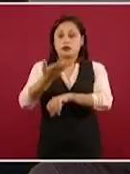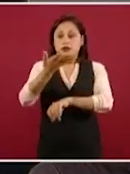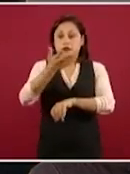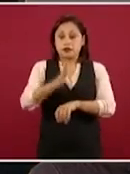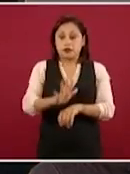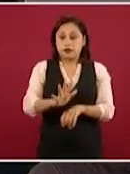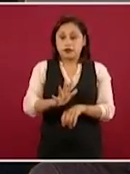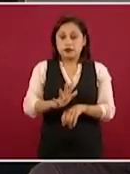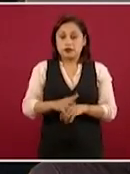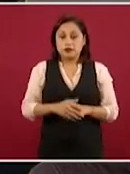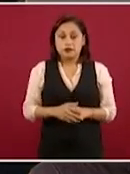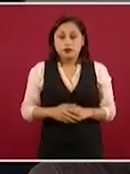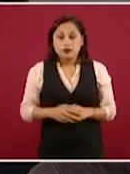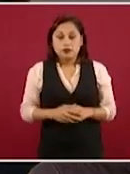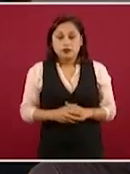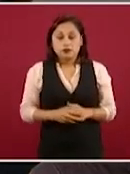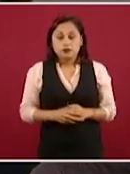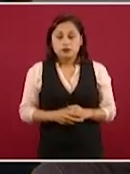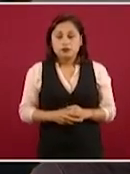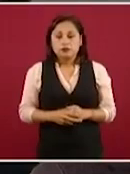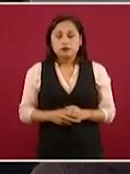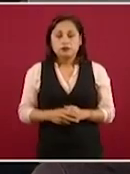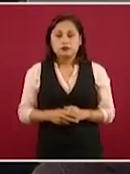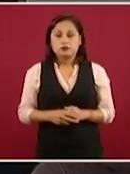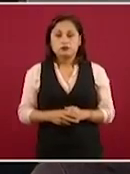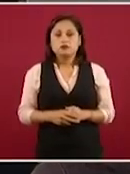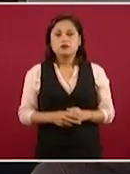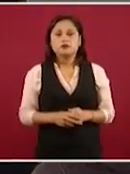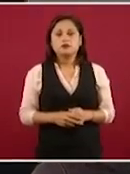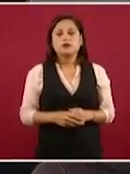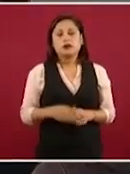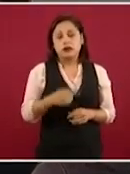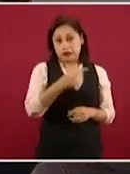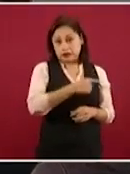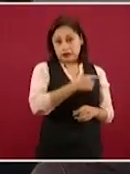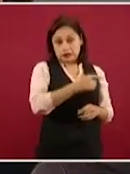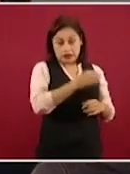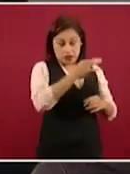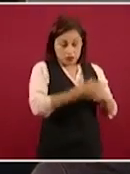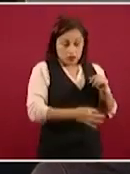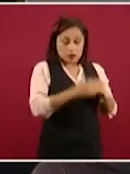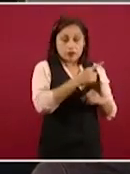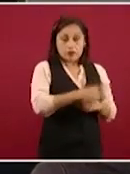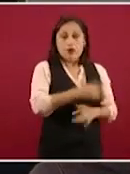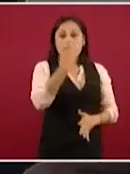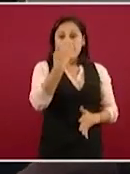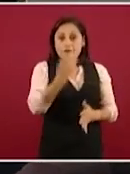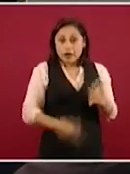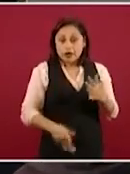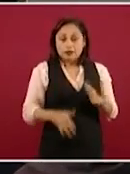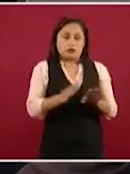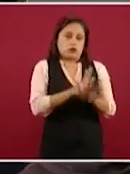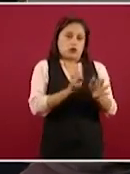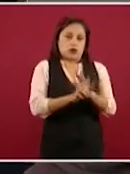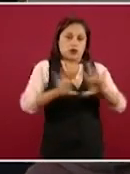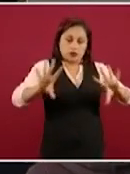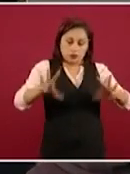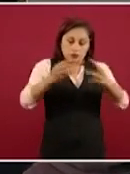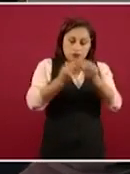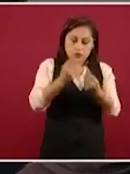perdón, sí, son las que faltan de recuperar, considerando los